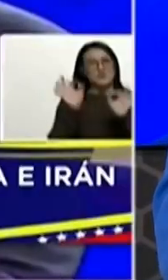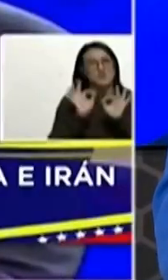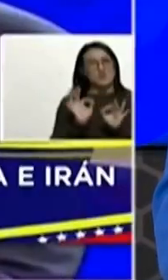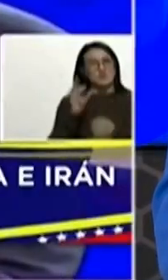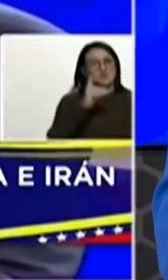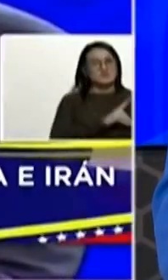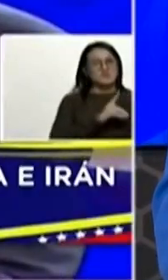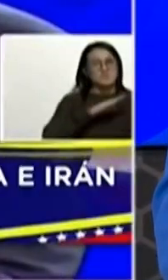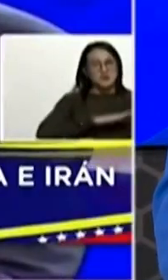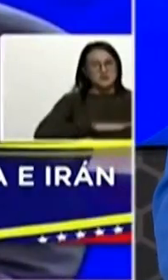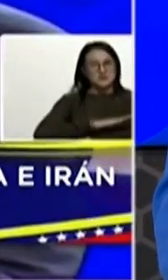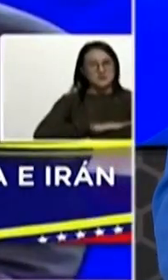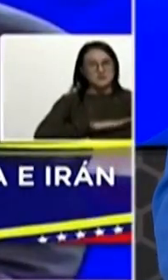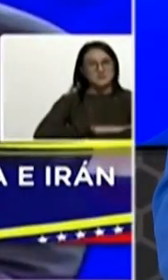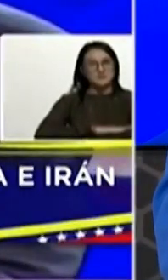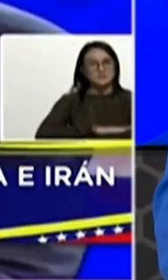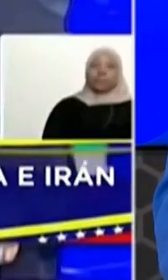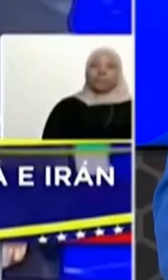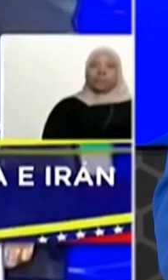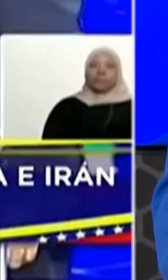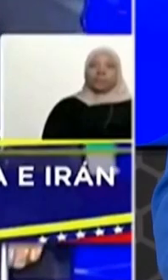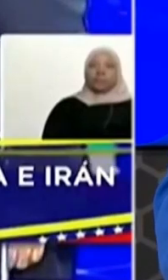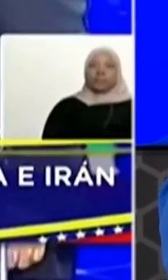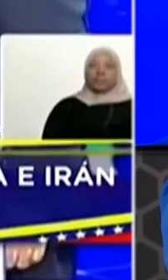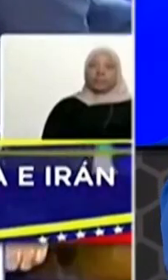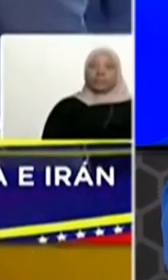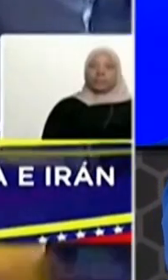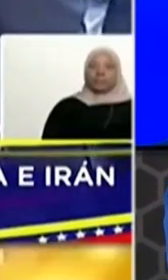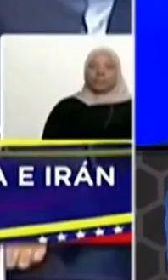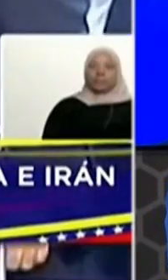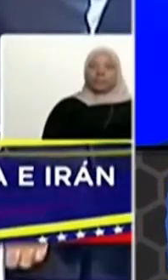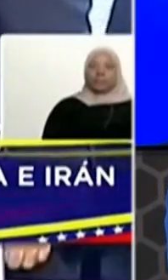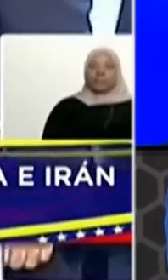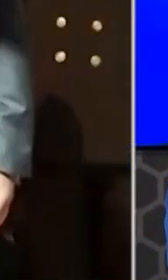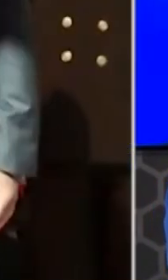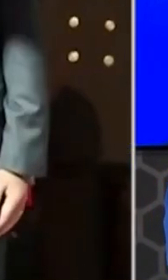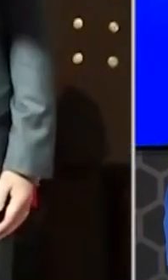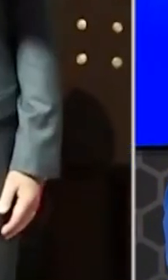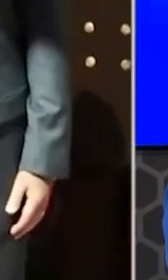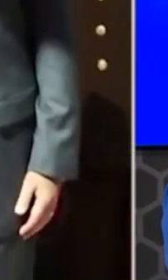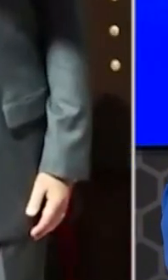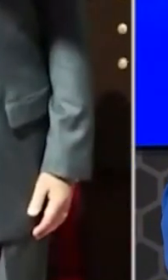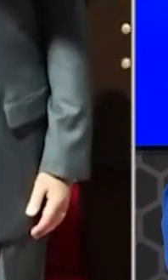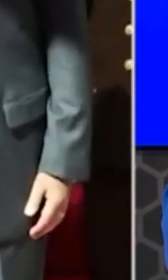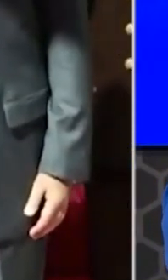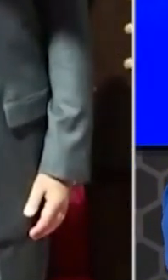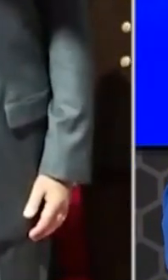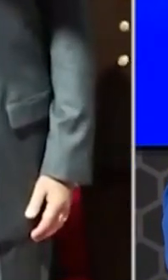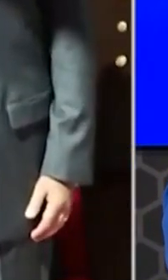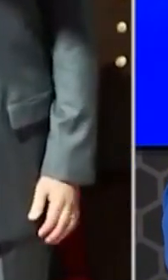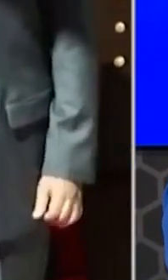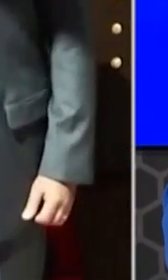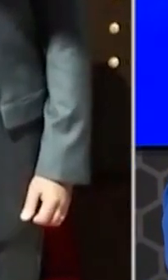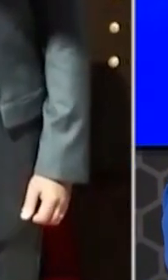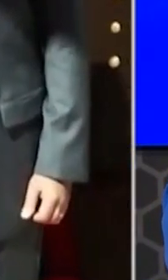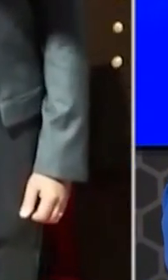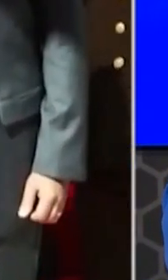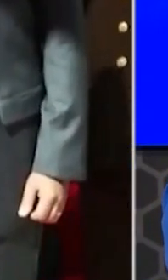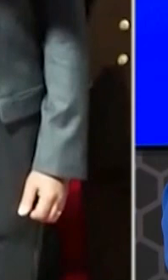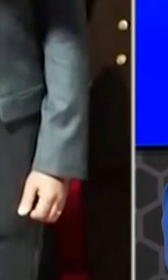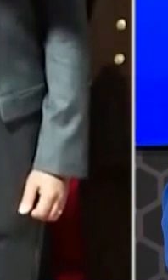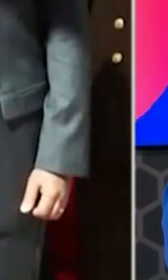este momento la lucha por la libertad de Venezuela son esas sanciones que impusieron los Estados Unidos y que impuso también la Unión